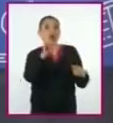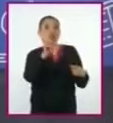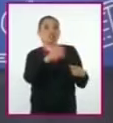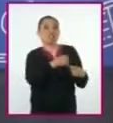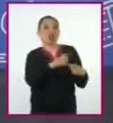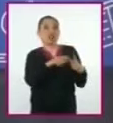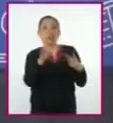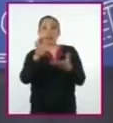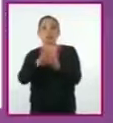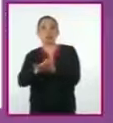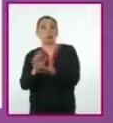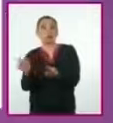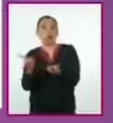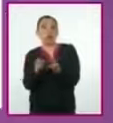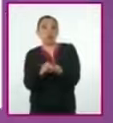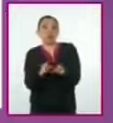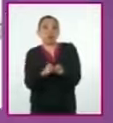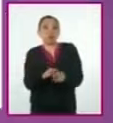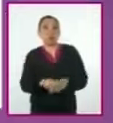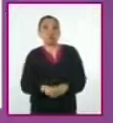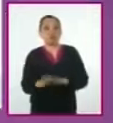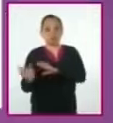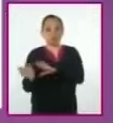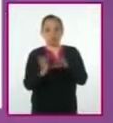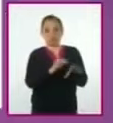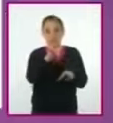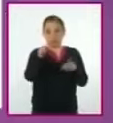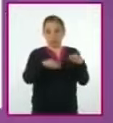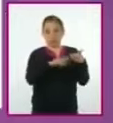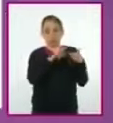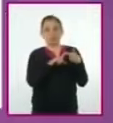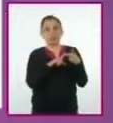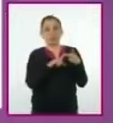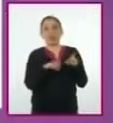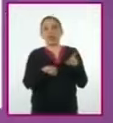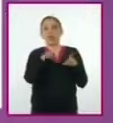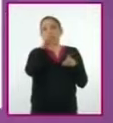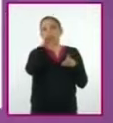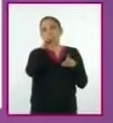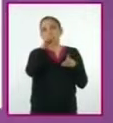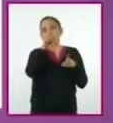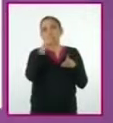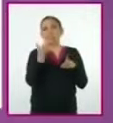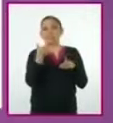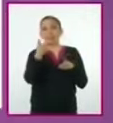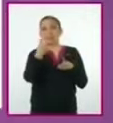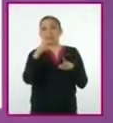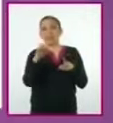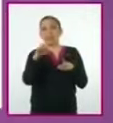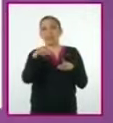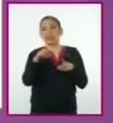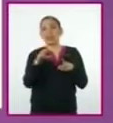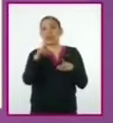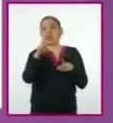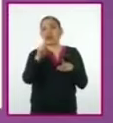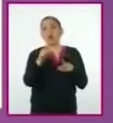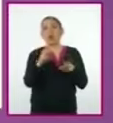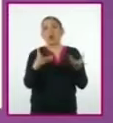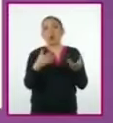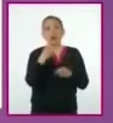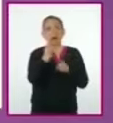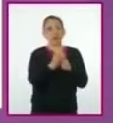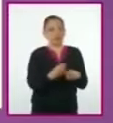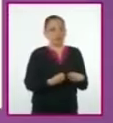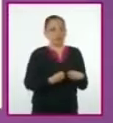y el esposo. El siguiente rubro es edad y género, años de